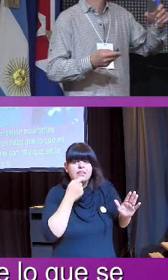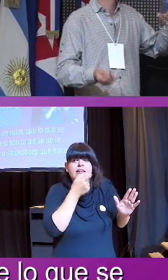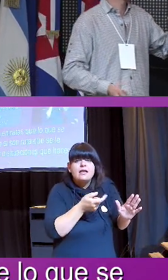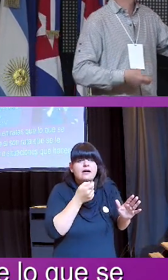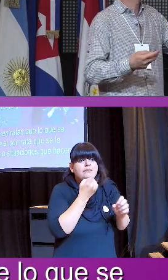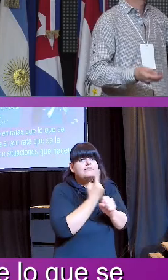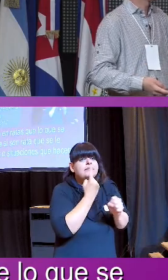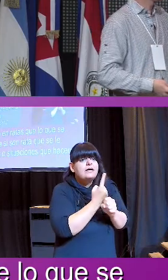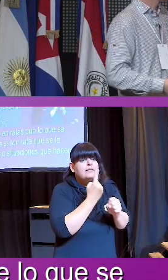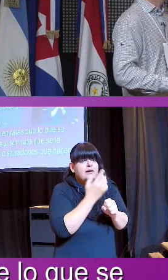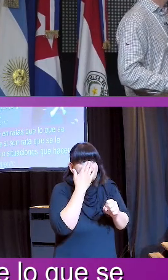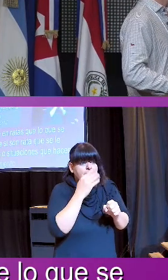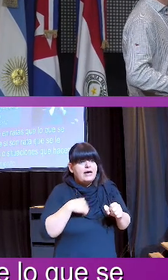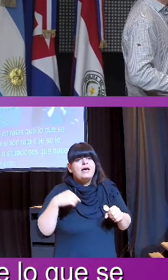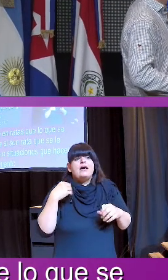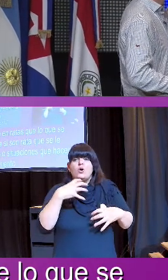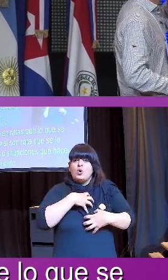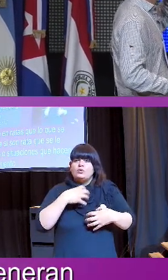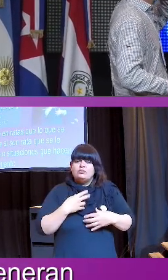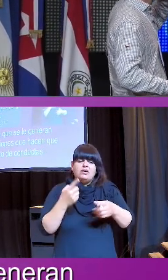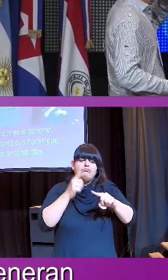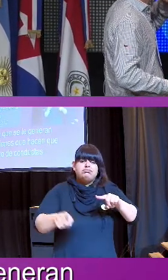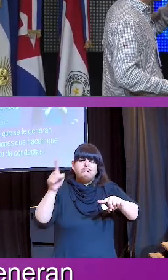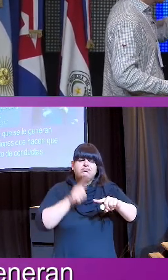síntomas de aislamiento, de conductas repetitivas.